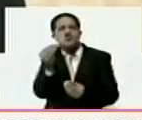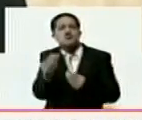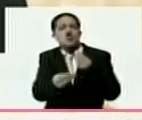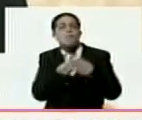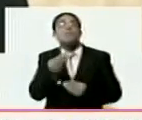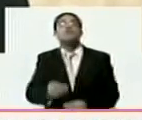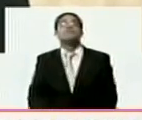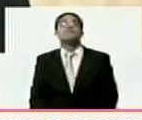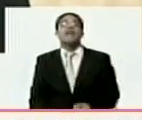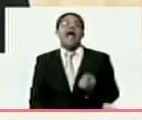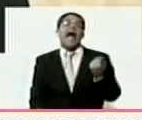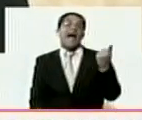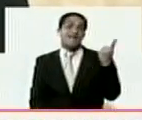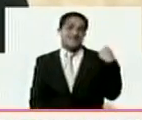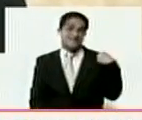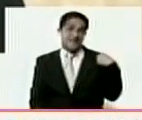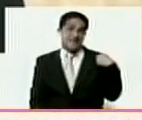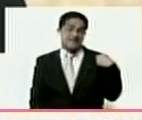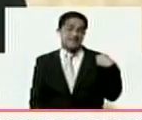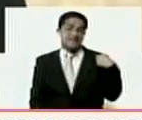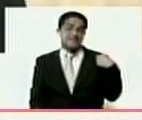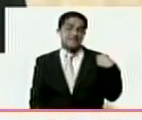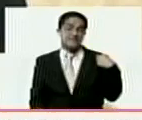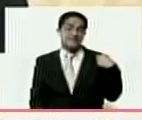Ayer la prensa,